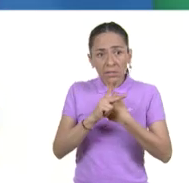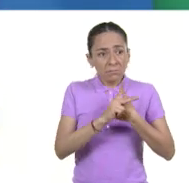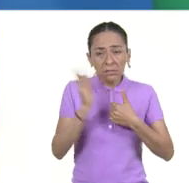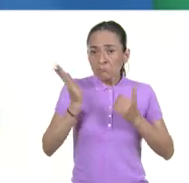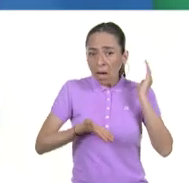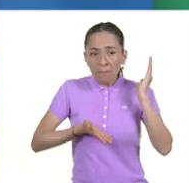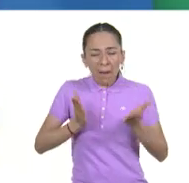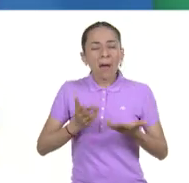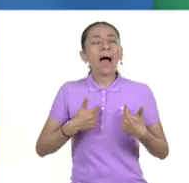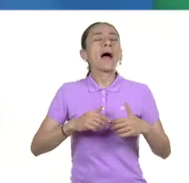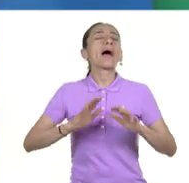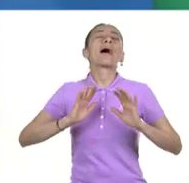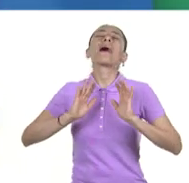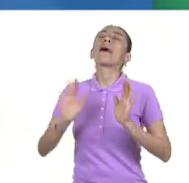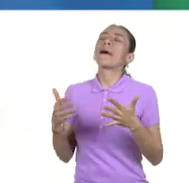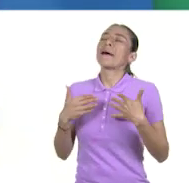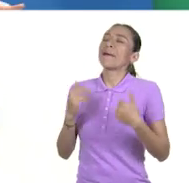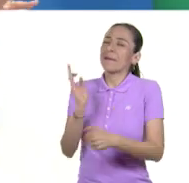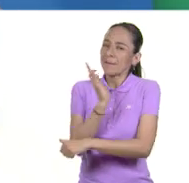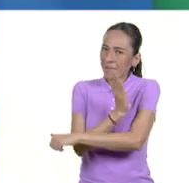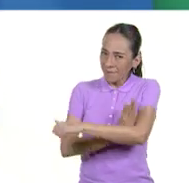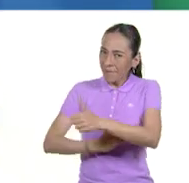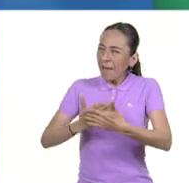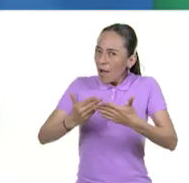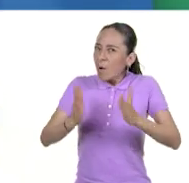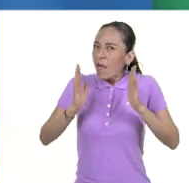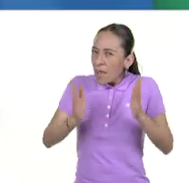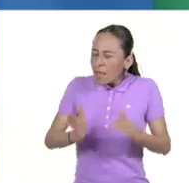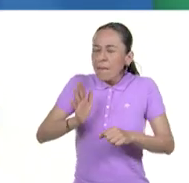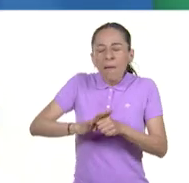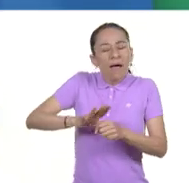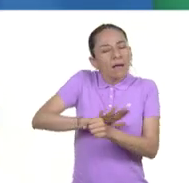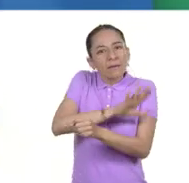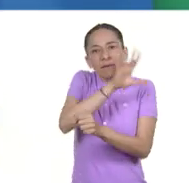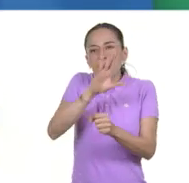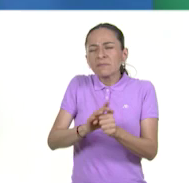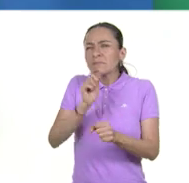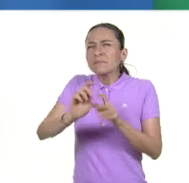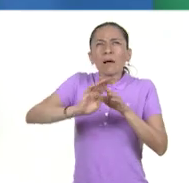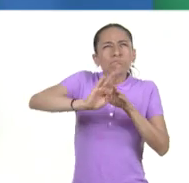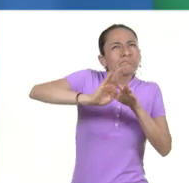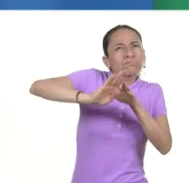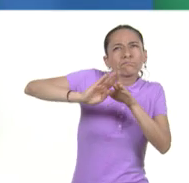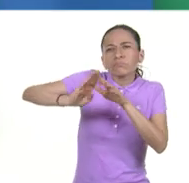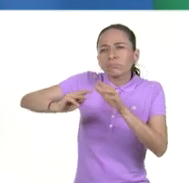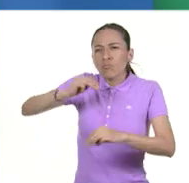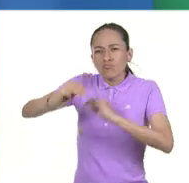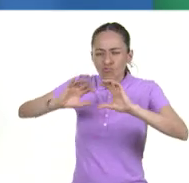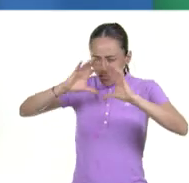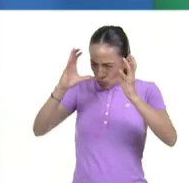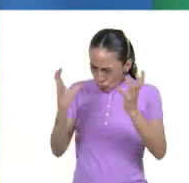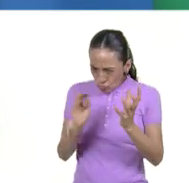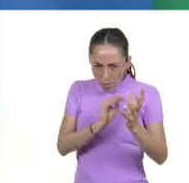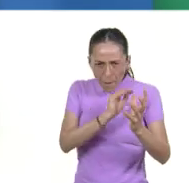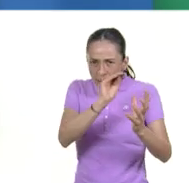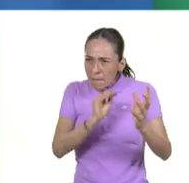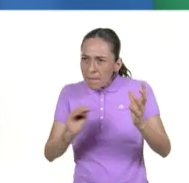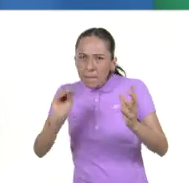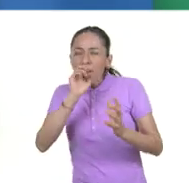Ah, ahora sí que nos ha dado un panorama completo sobre los flujos migratorios del mundo y sobre los